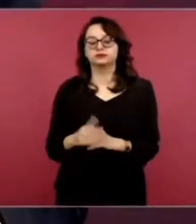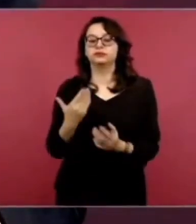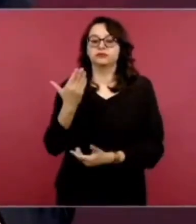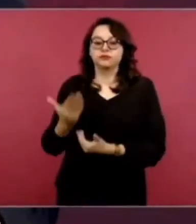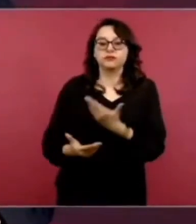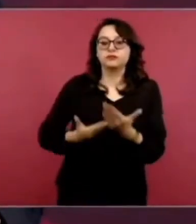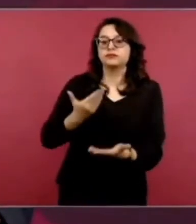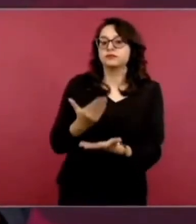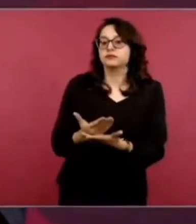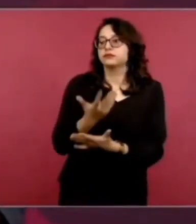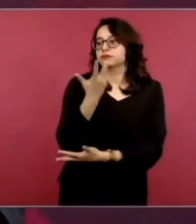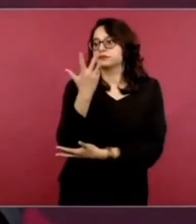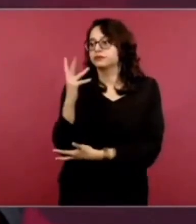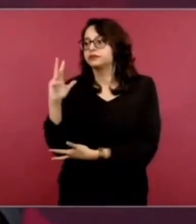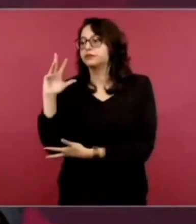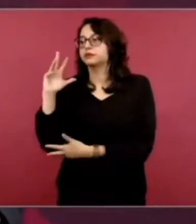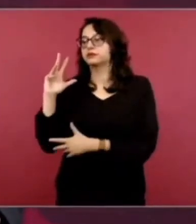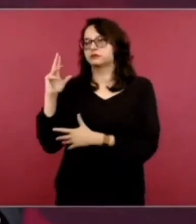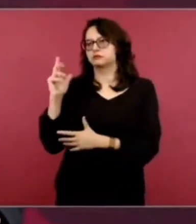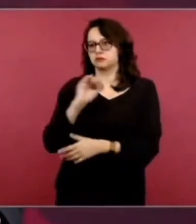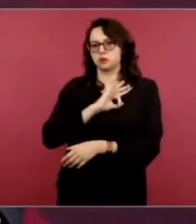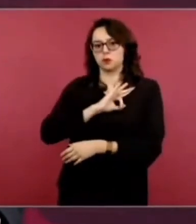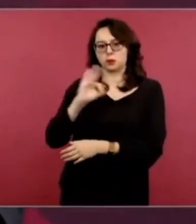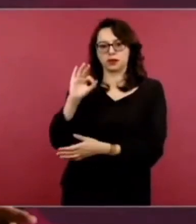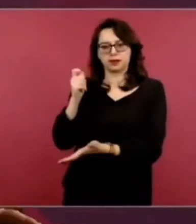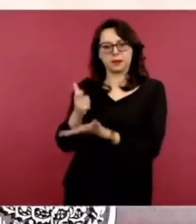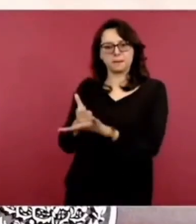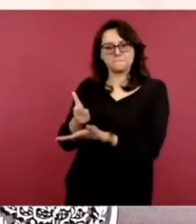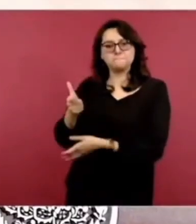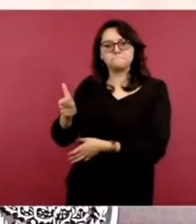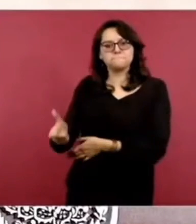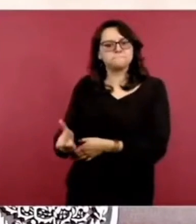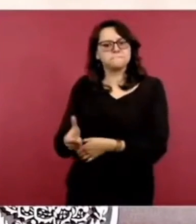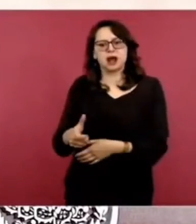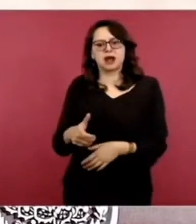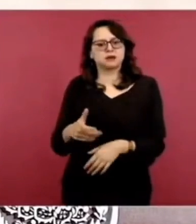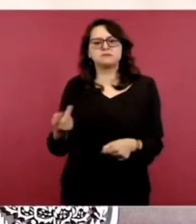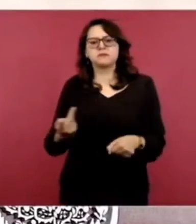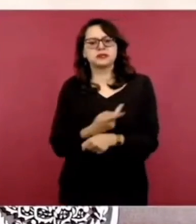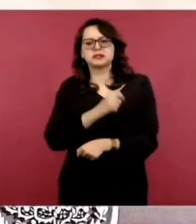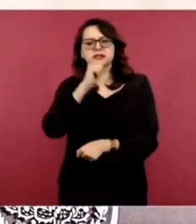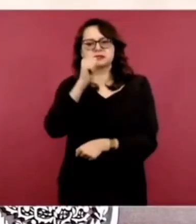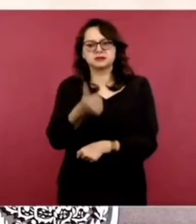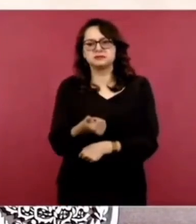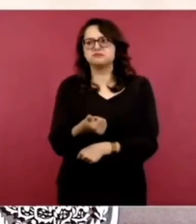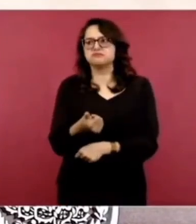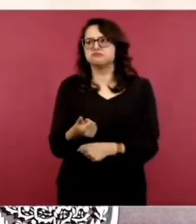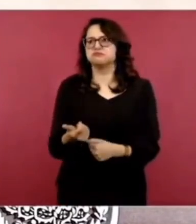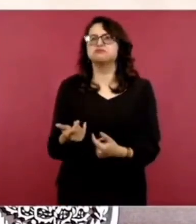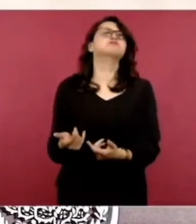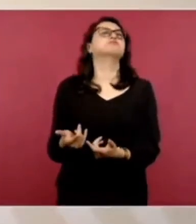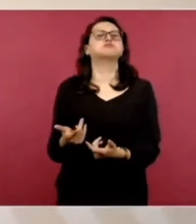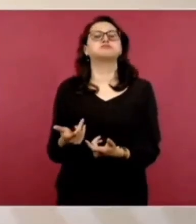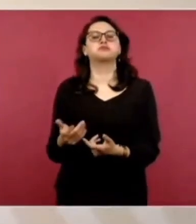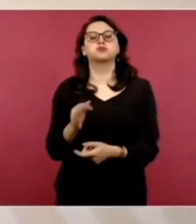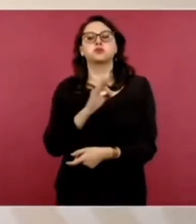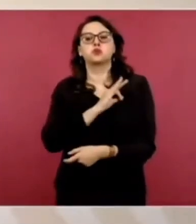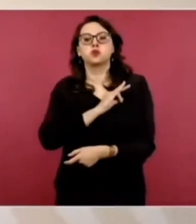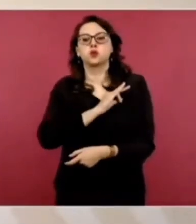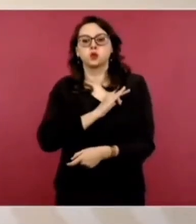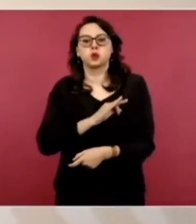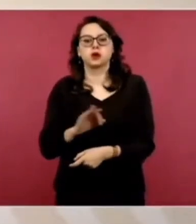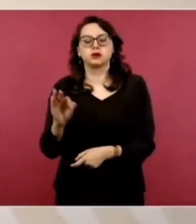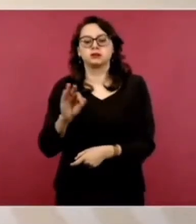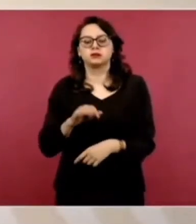ambientales. Sí, y puede funcionar muy bien. Yo creo que